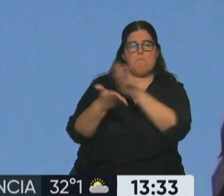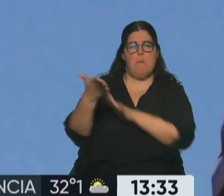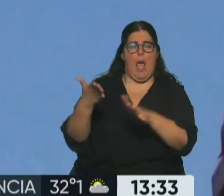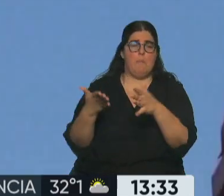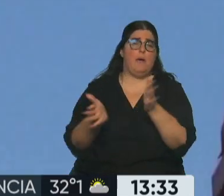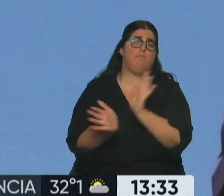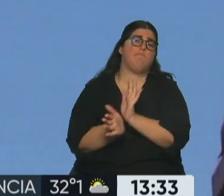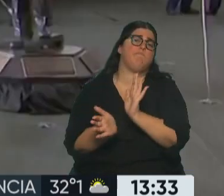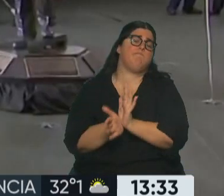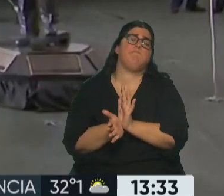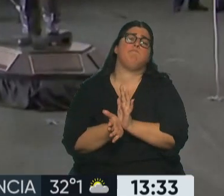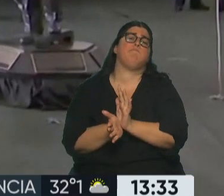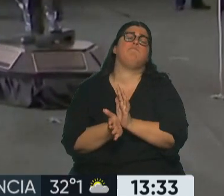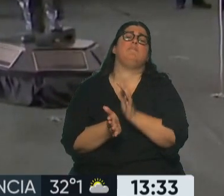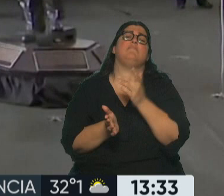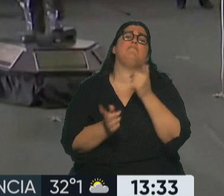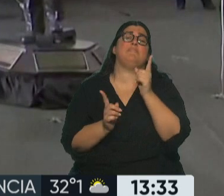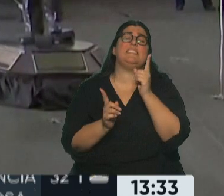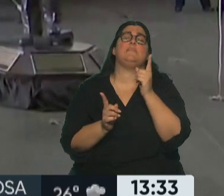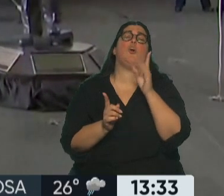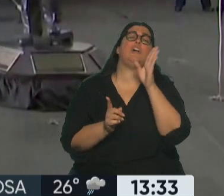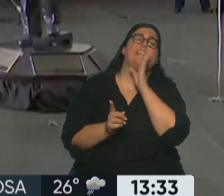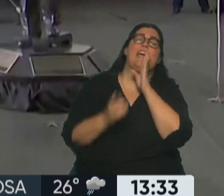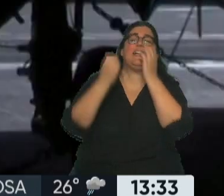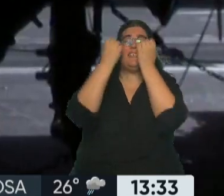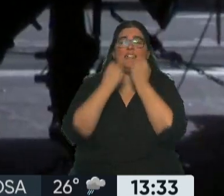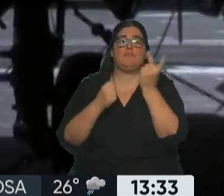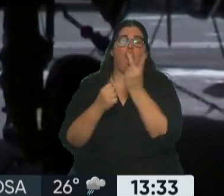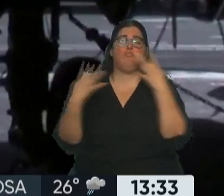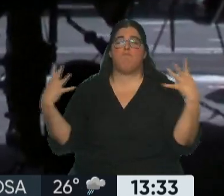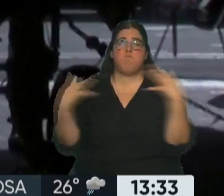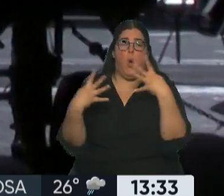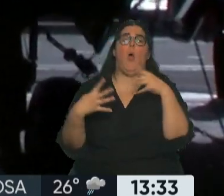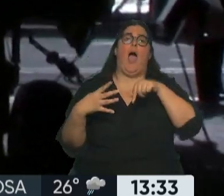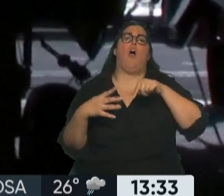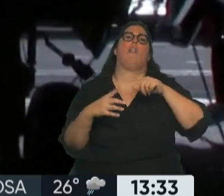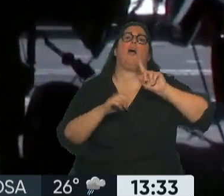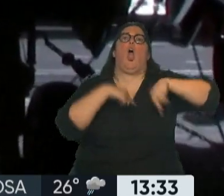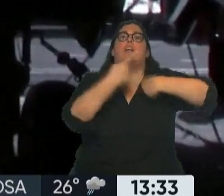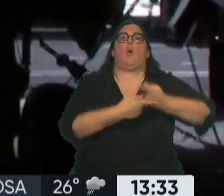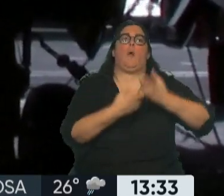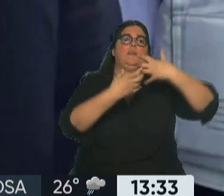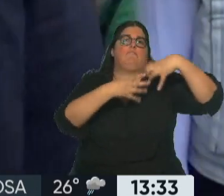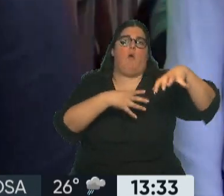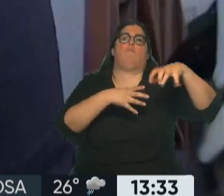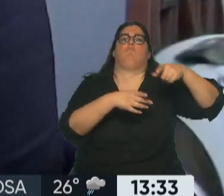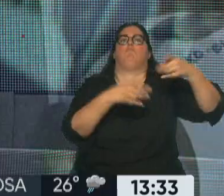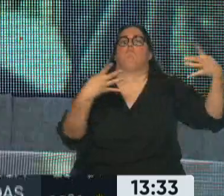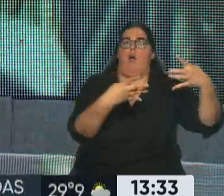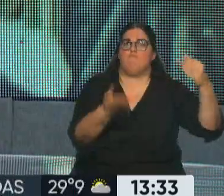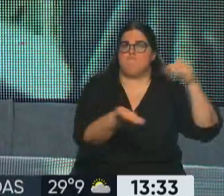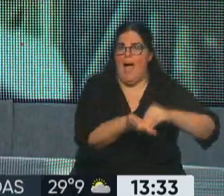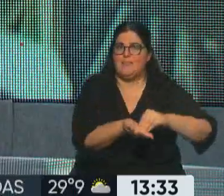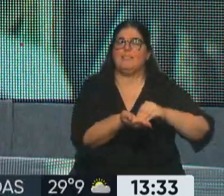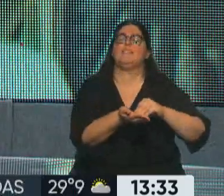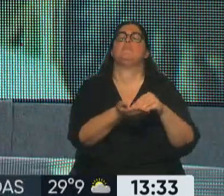una extensión o una repercusión derivada del conflicto entre Israel y jamás por qué porque